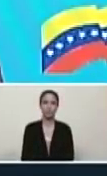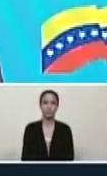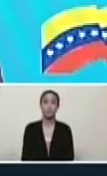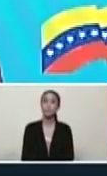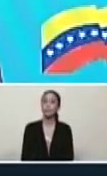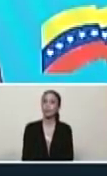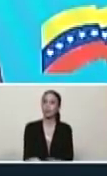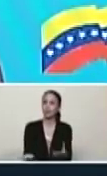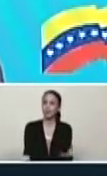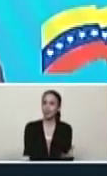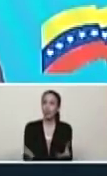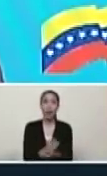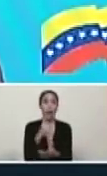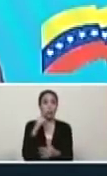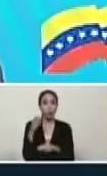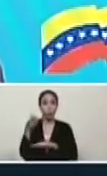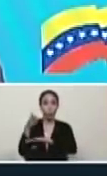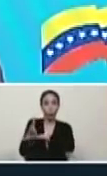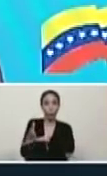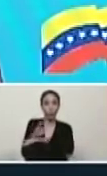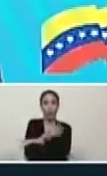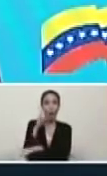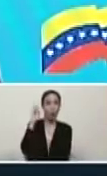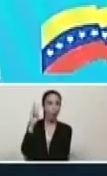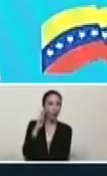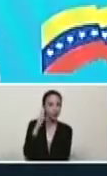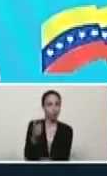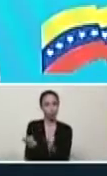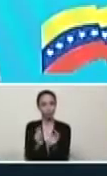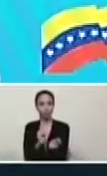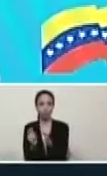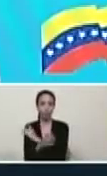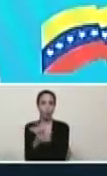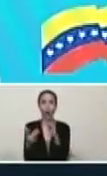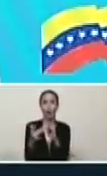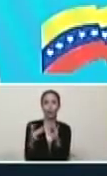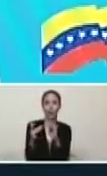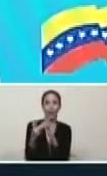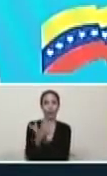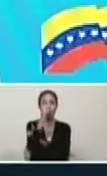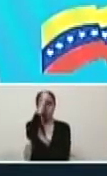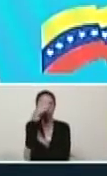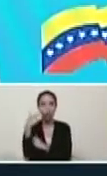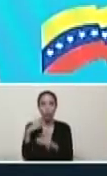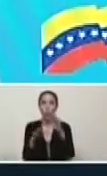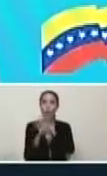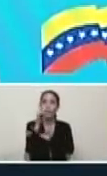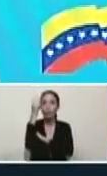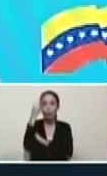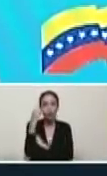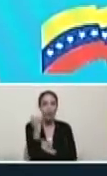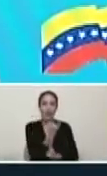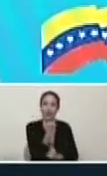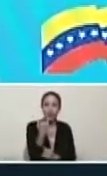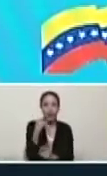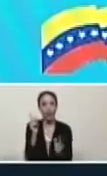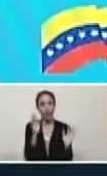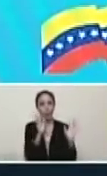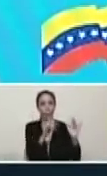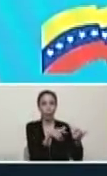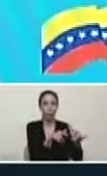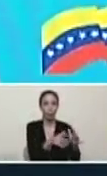luego de haber ido a Washington a hablar con Trump. Luego de haber estado 4 días en Israel con